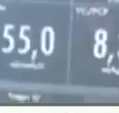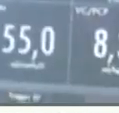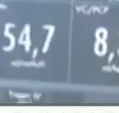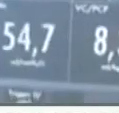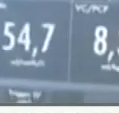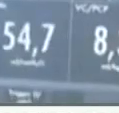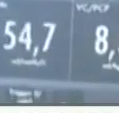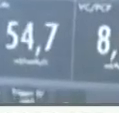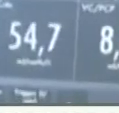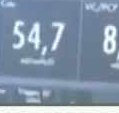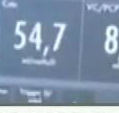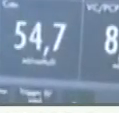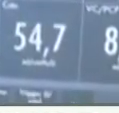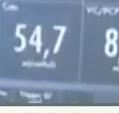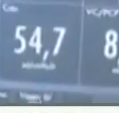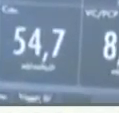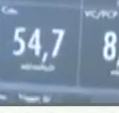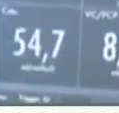nación.